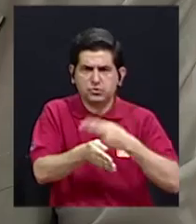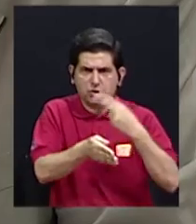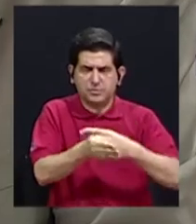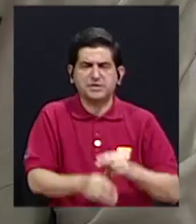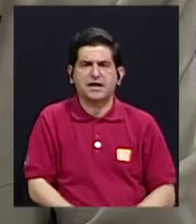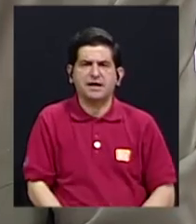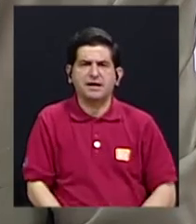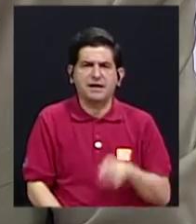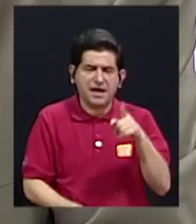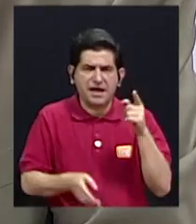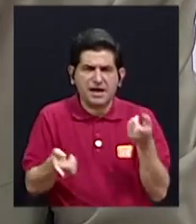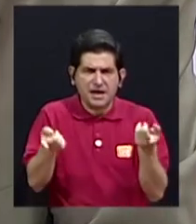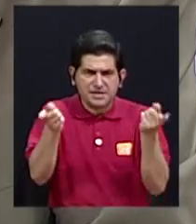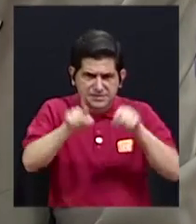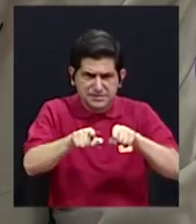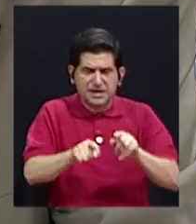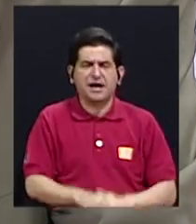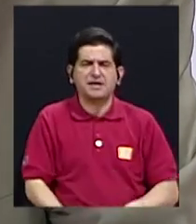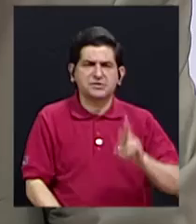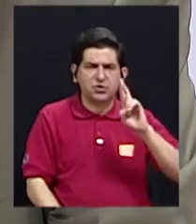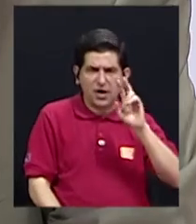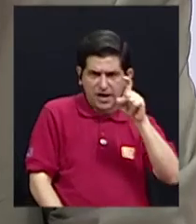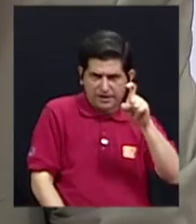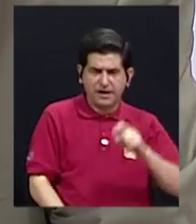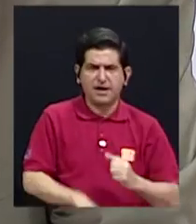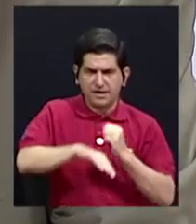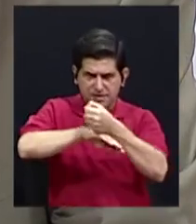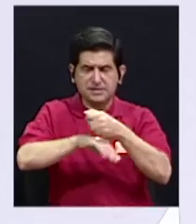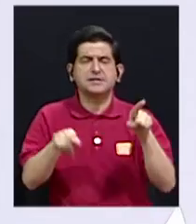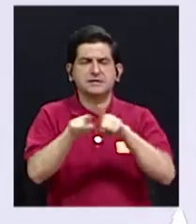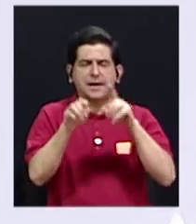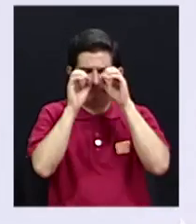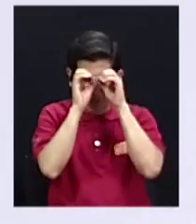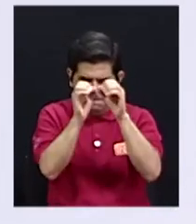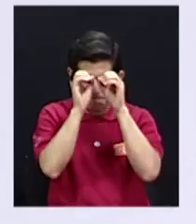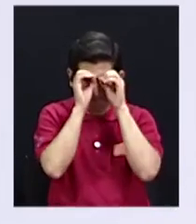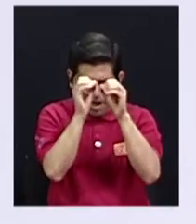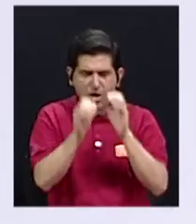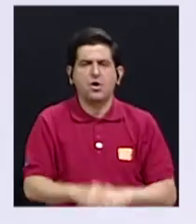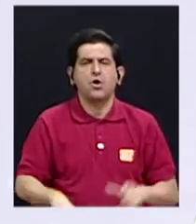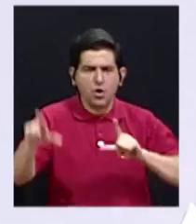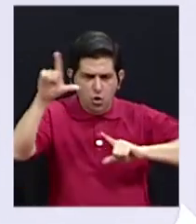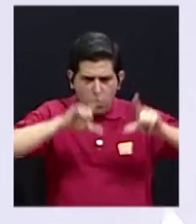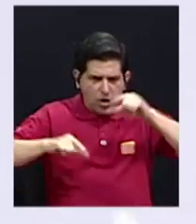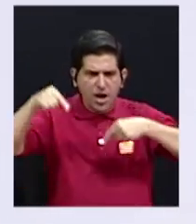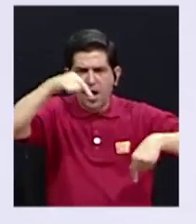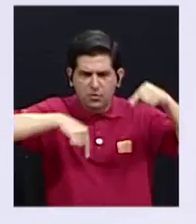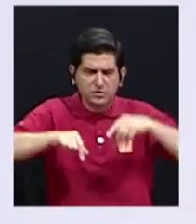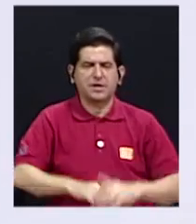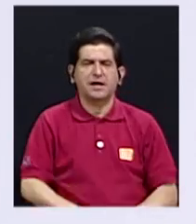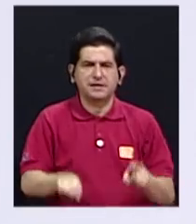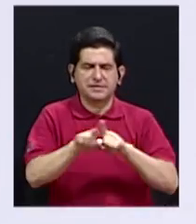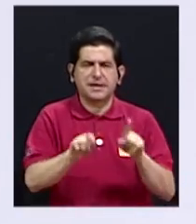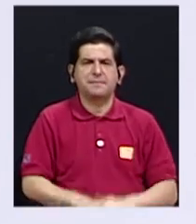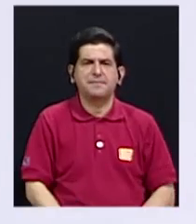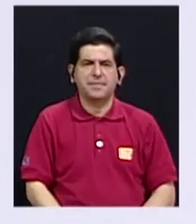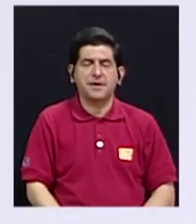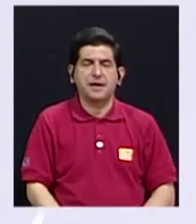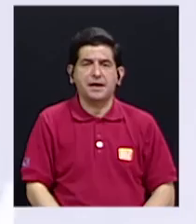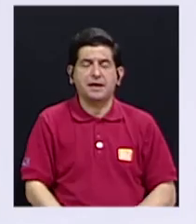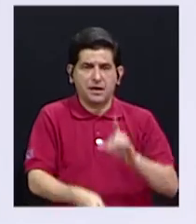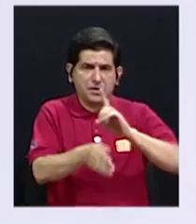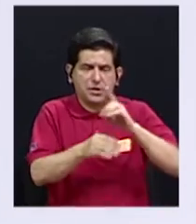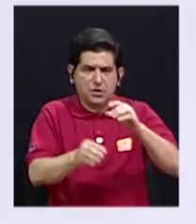de reducir ahí esta microbiología también el laboratorista químico optometría para que